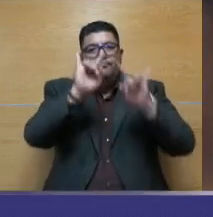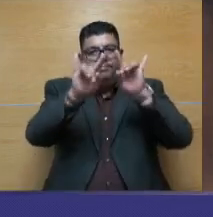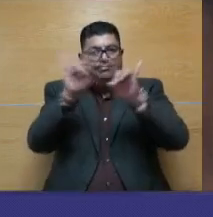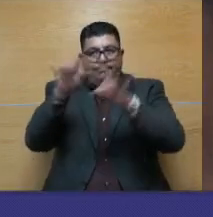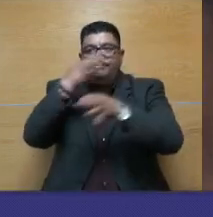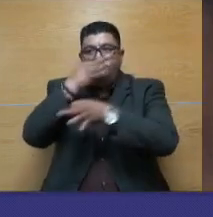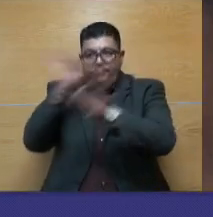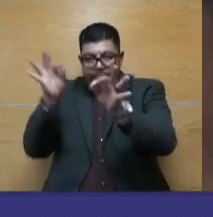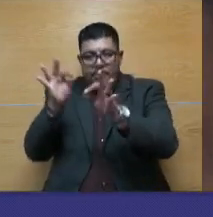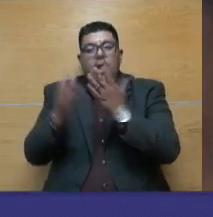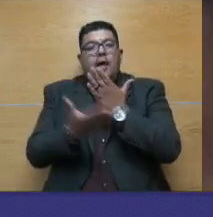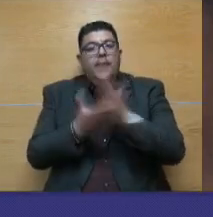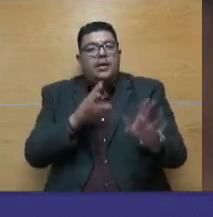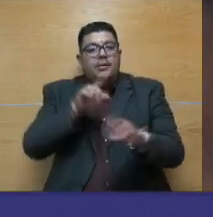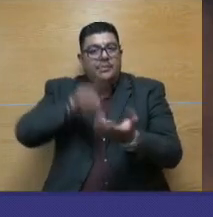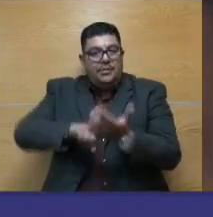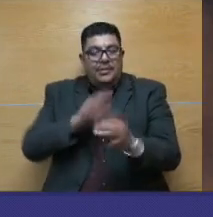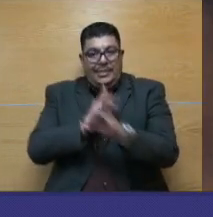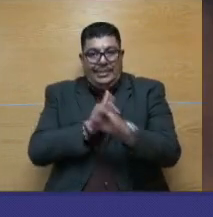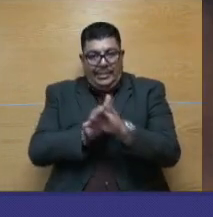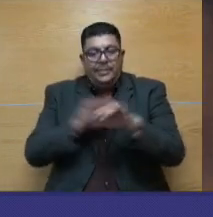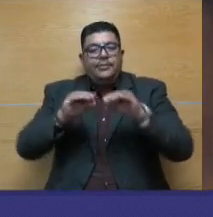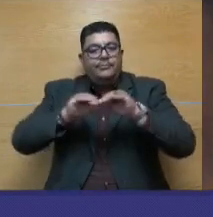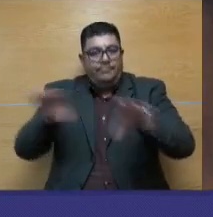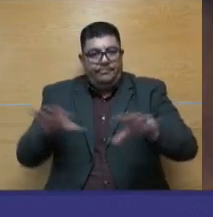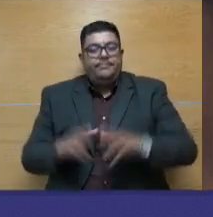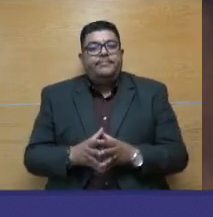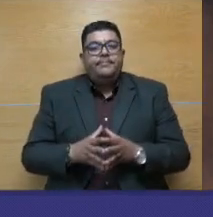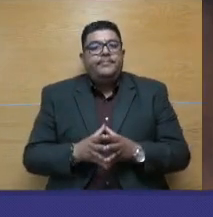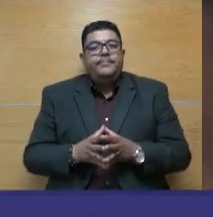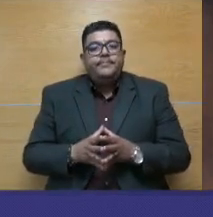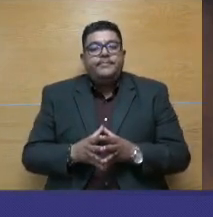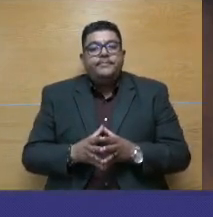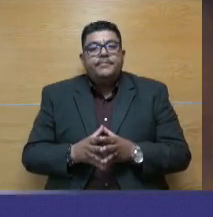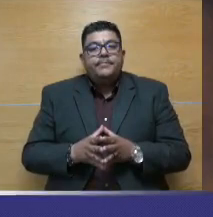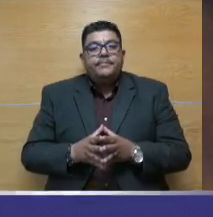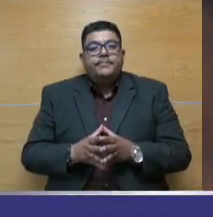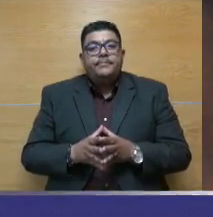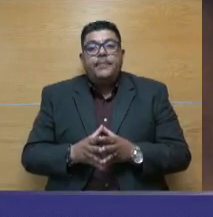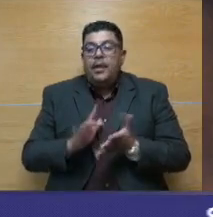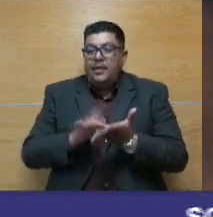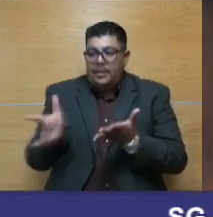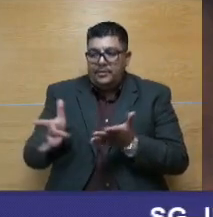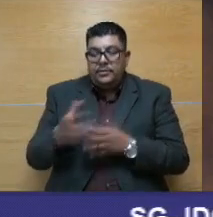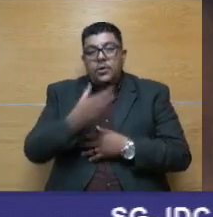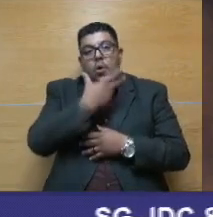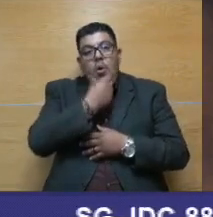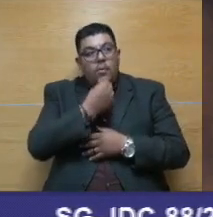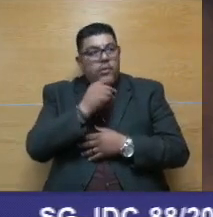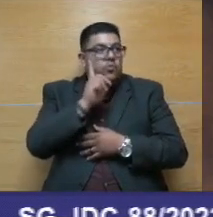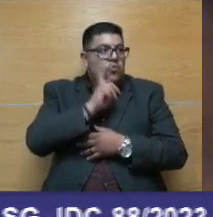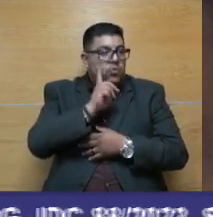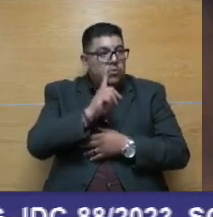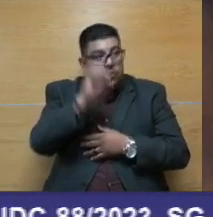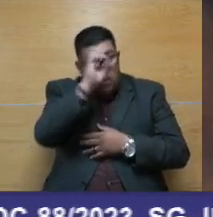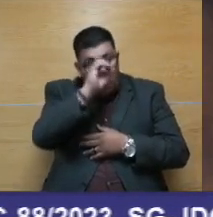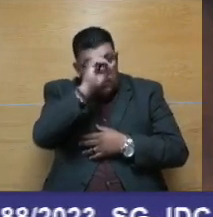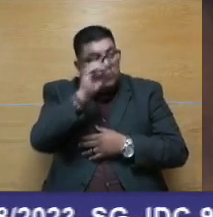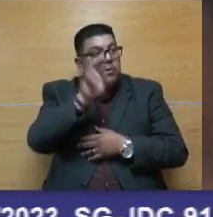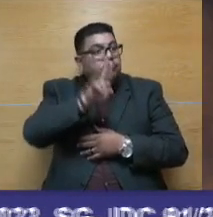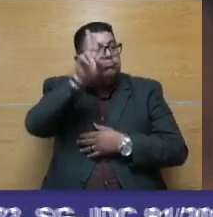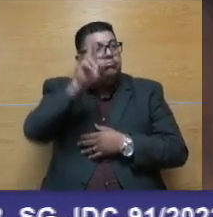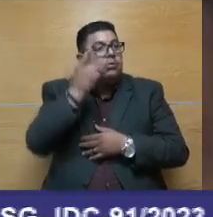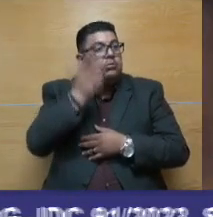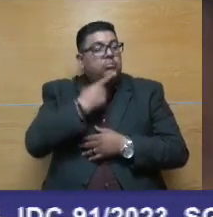regional y publicado en la página de internet de este tribunal Gracias secretaria magistrada y magistrado está consideración el orden propuesto para